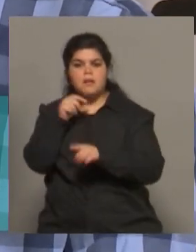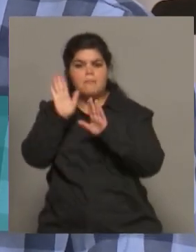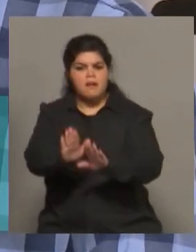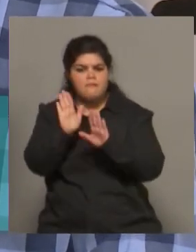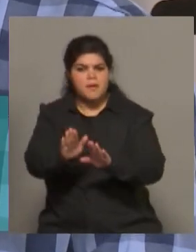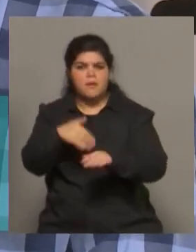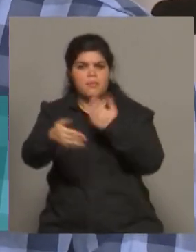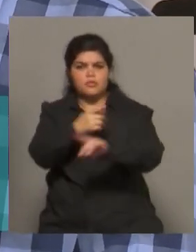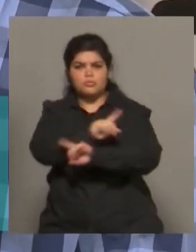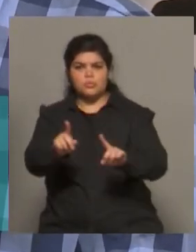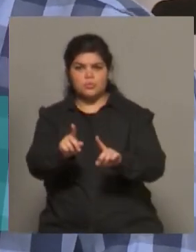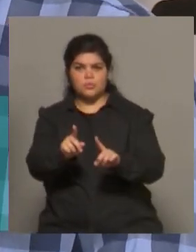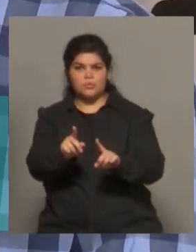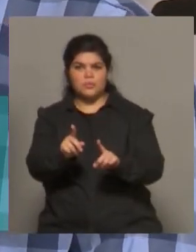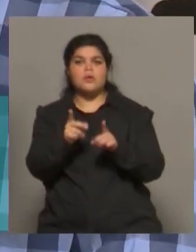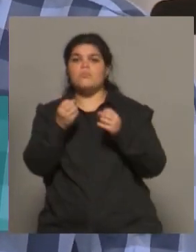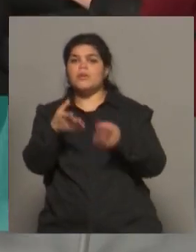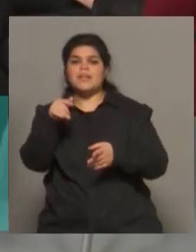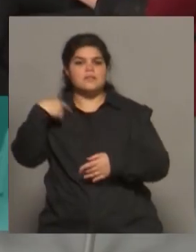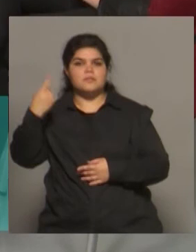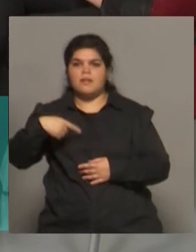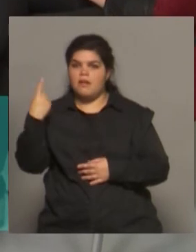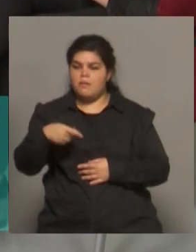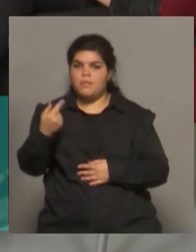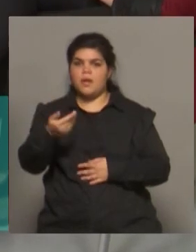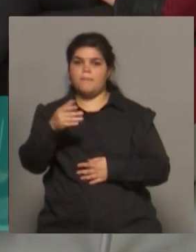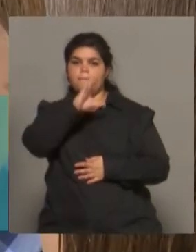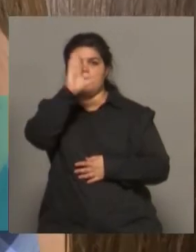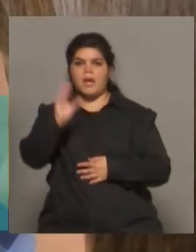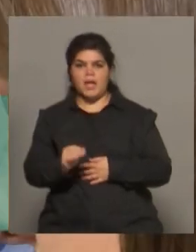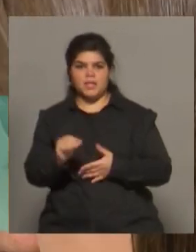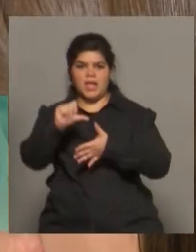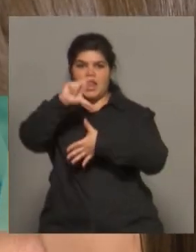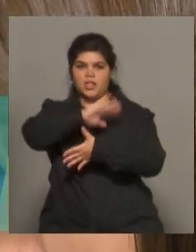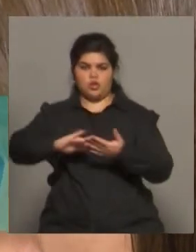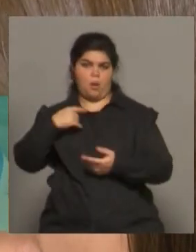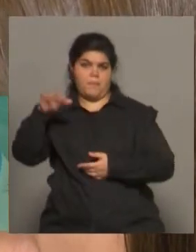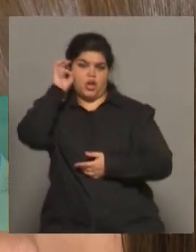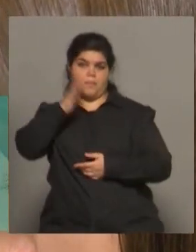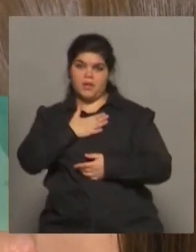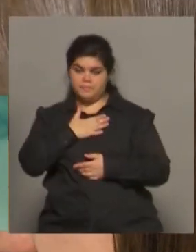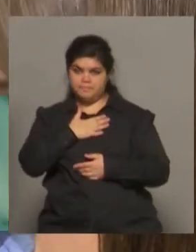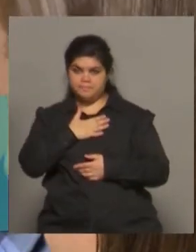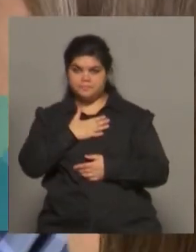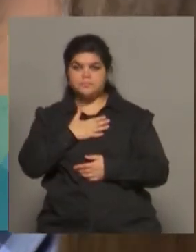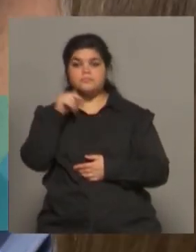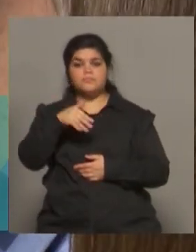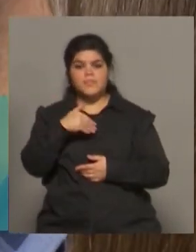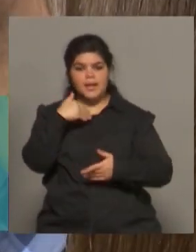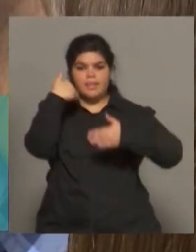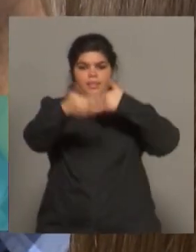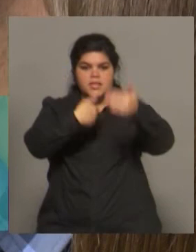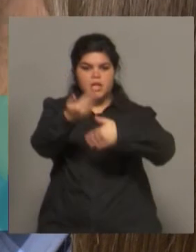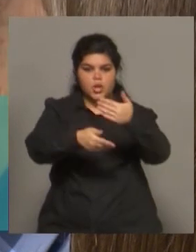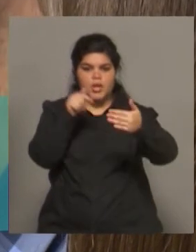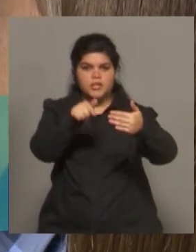se estaba desarrollando. Porque siempre que un país latinoamericano, esto es una visión mía directamente, se desarrolla, es un peligro para